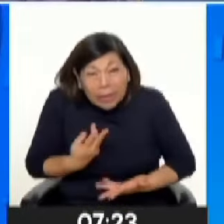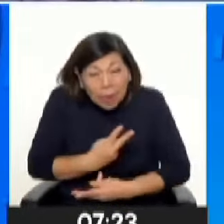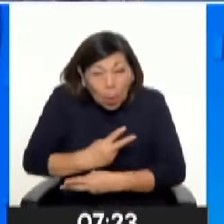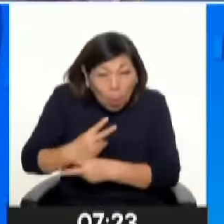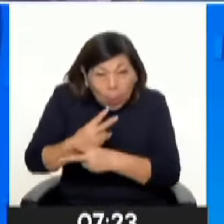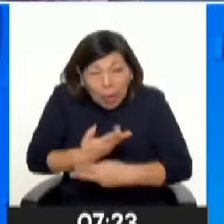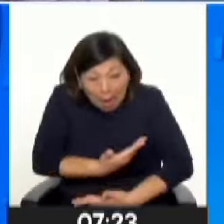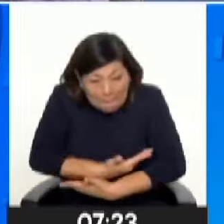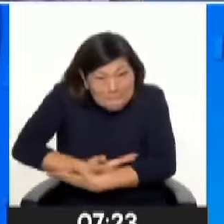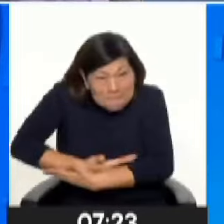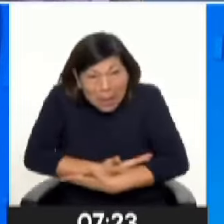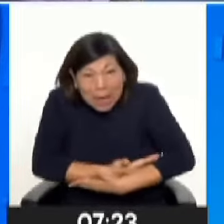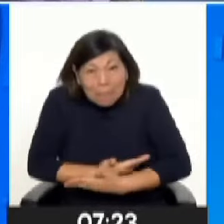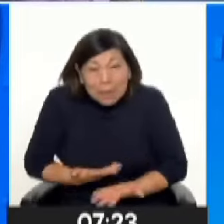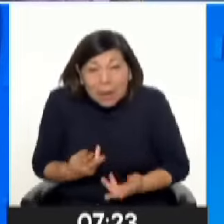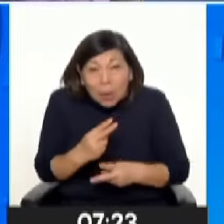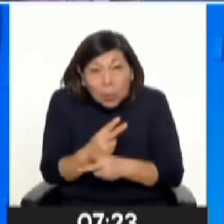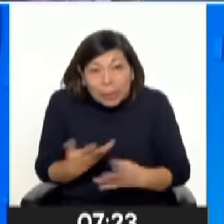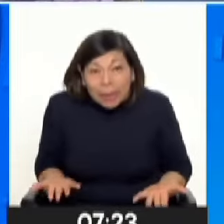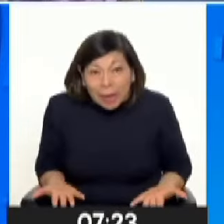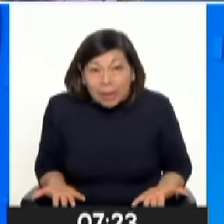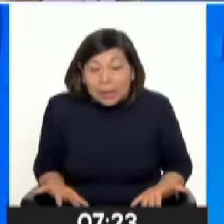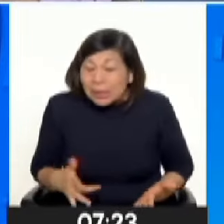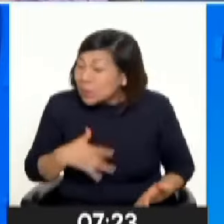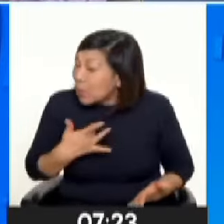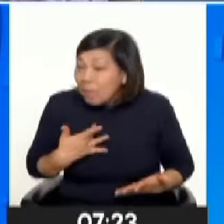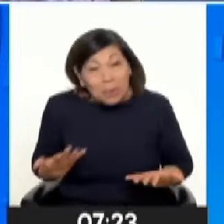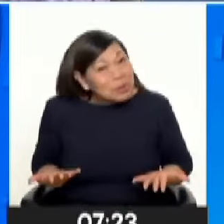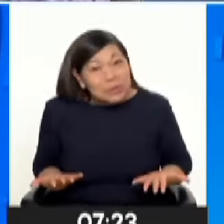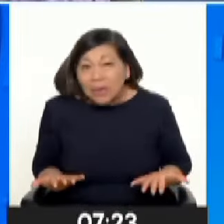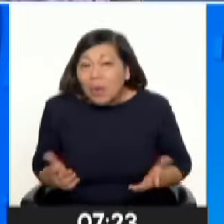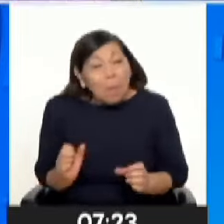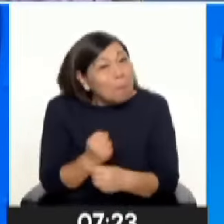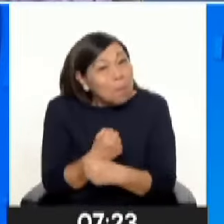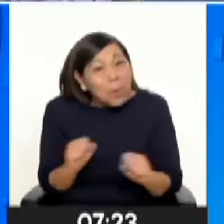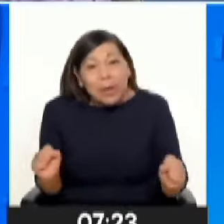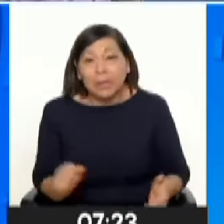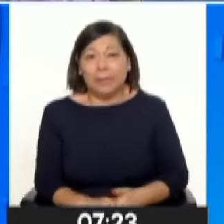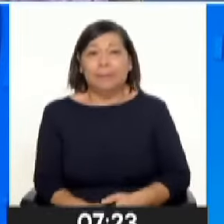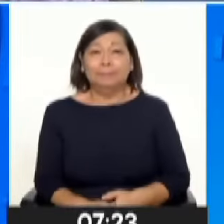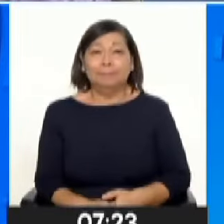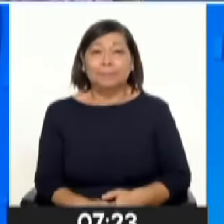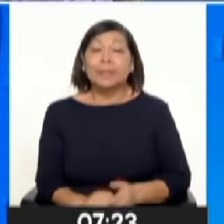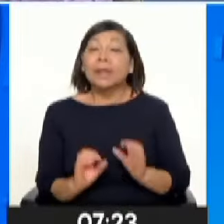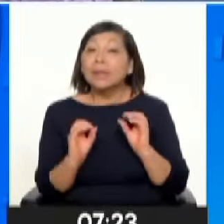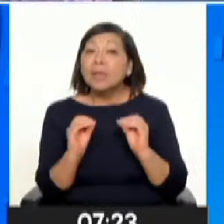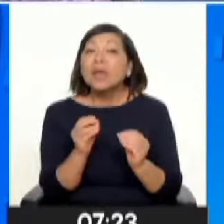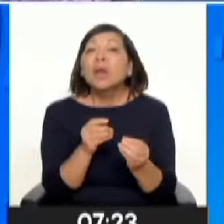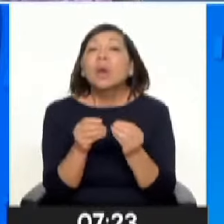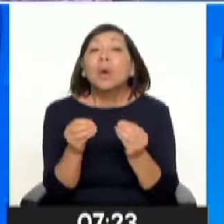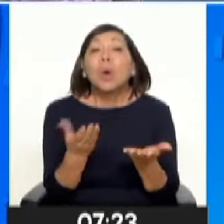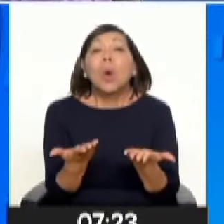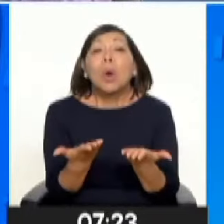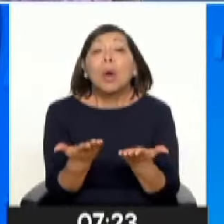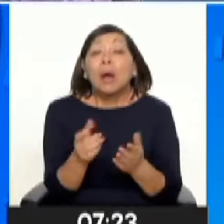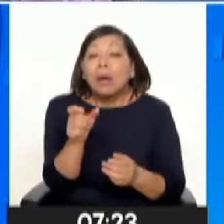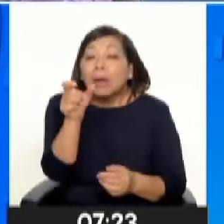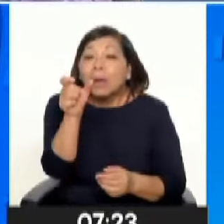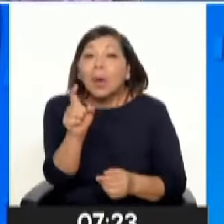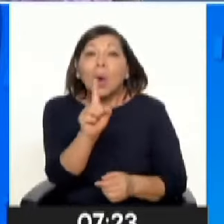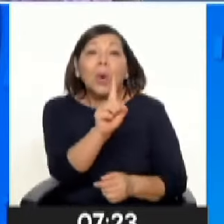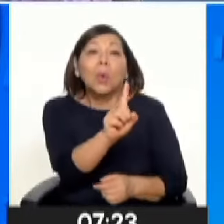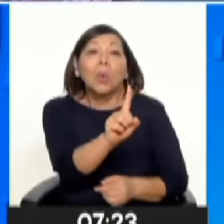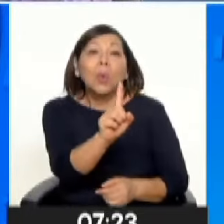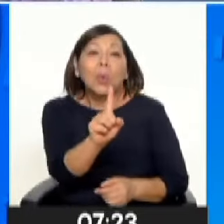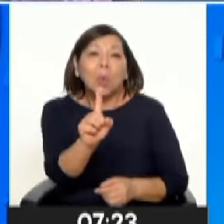complejo. Imagínate en el otro aspecto emocional, ¿no? Eso. Yo creo que esto se debe manejar de forma individual